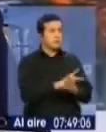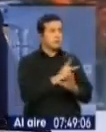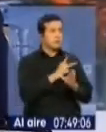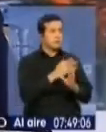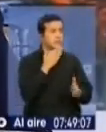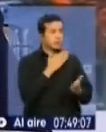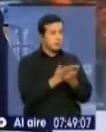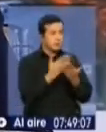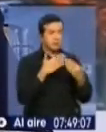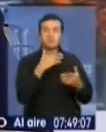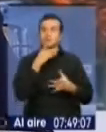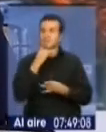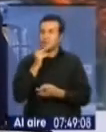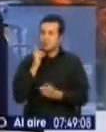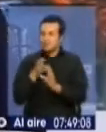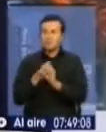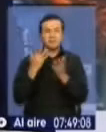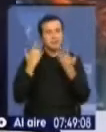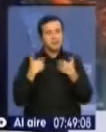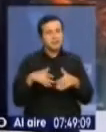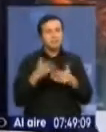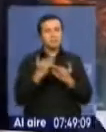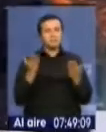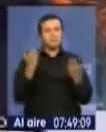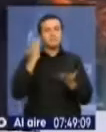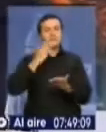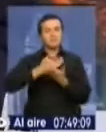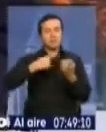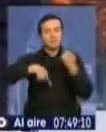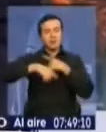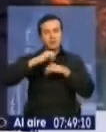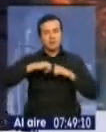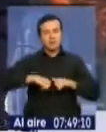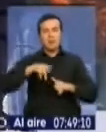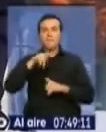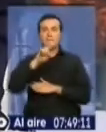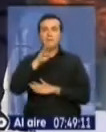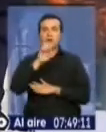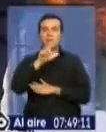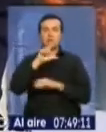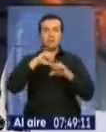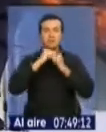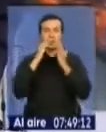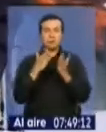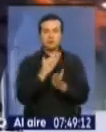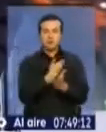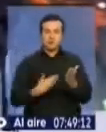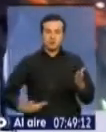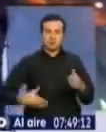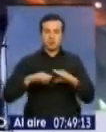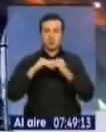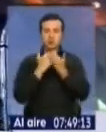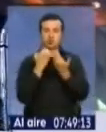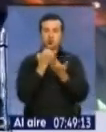gracias por estar con nosotros. Carlos, siempre un gusto. Encantado. Bueno, solo hacemos otra pausa y regresamos con Pavel Muñoz, asambleísta y presidente de la Comisión del